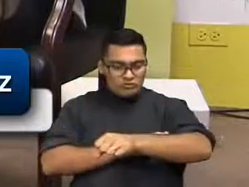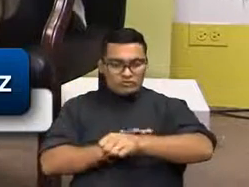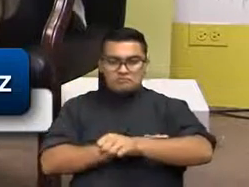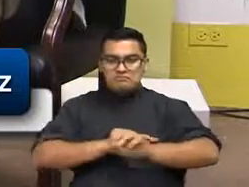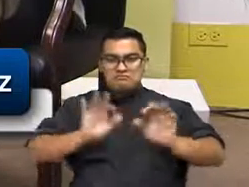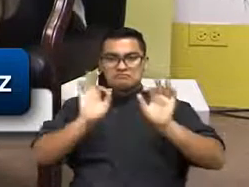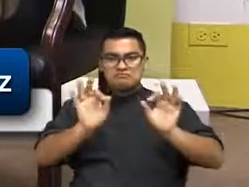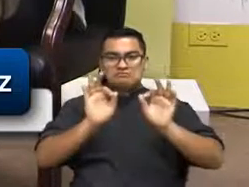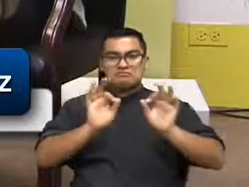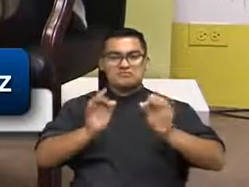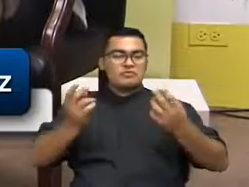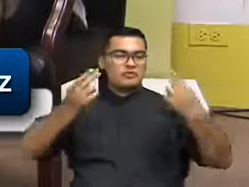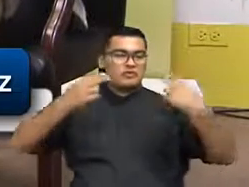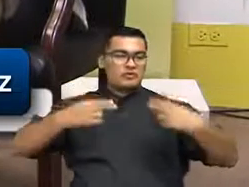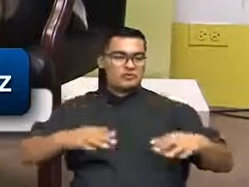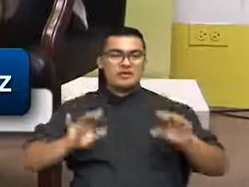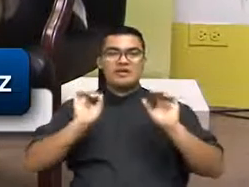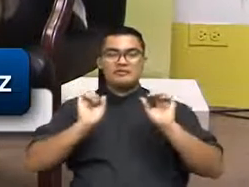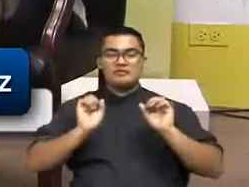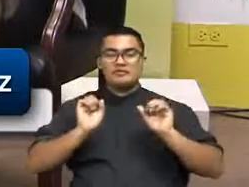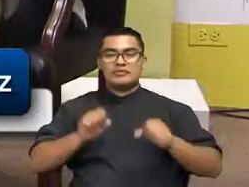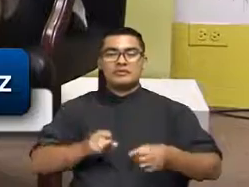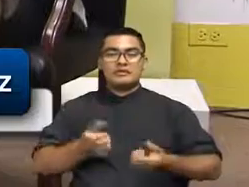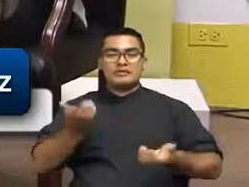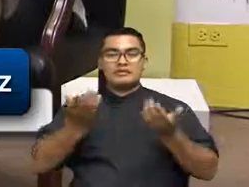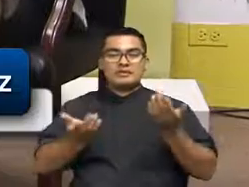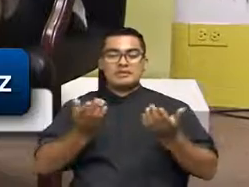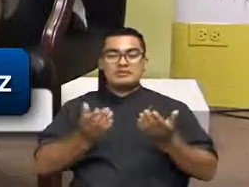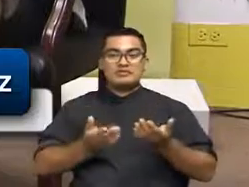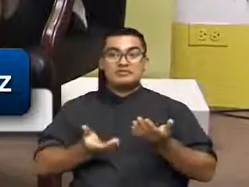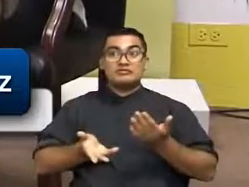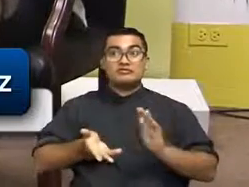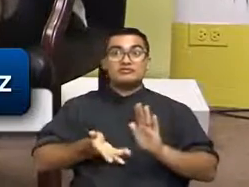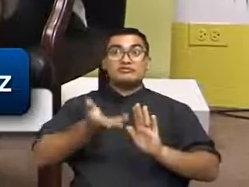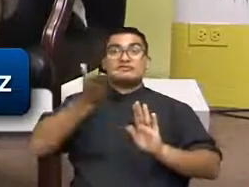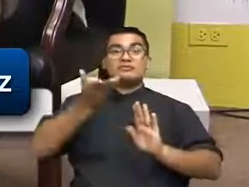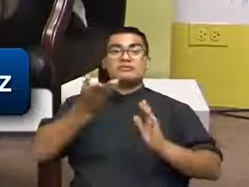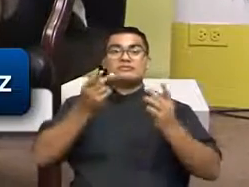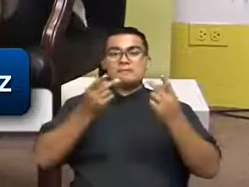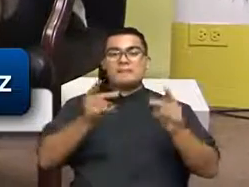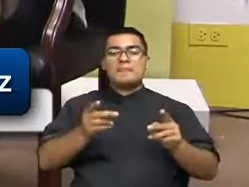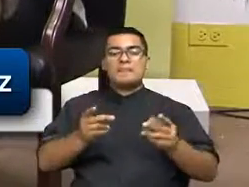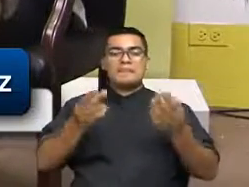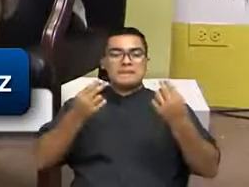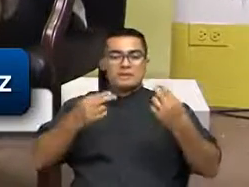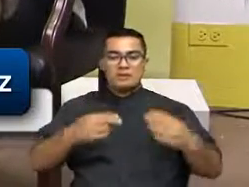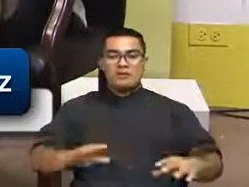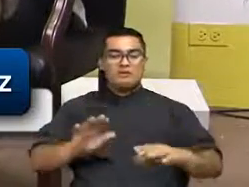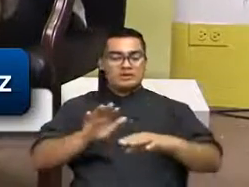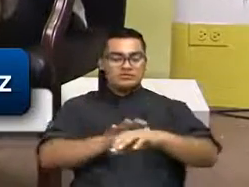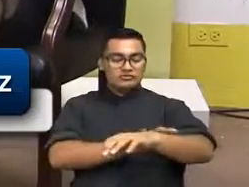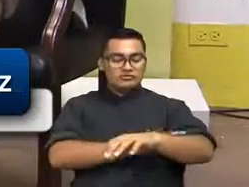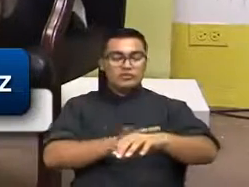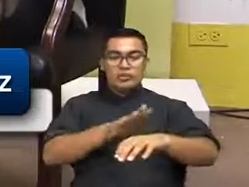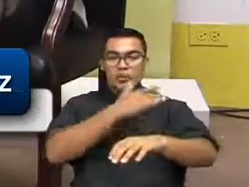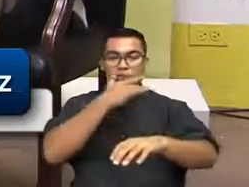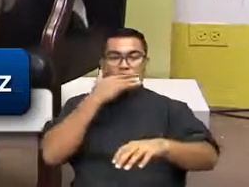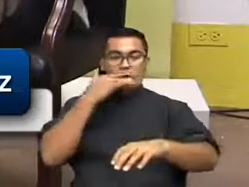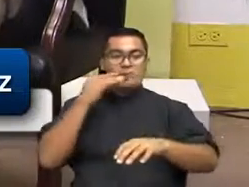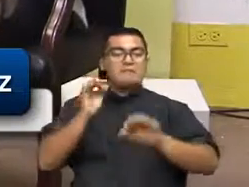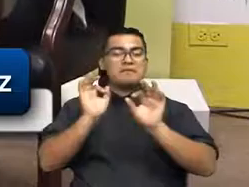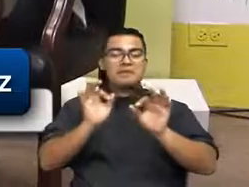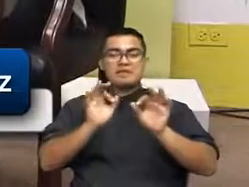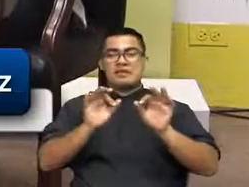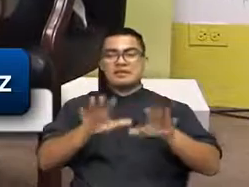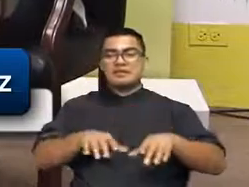sean normales para ellos. Pueden tener los niveles un poco altos, pero que tienen que ser dentro de lo normal o de lo aceptable